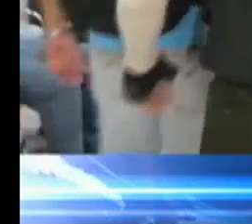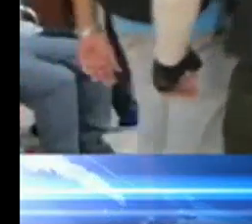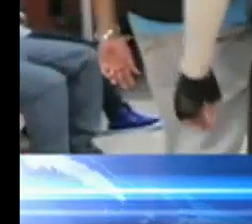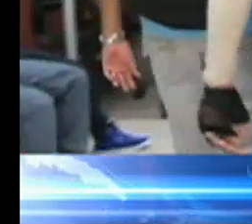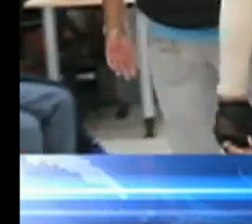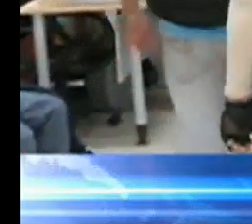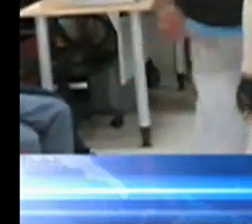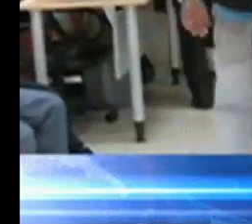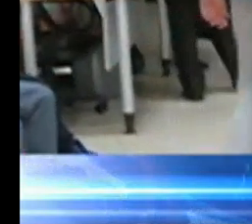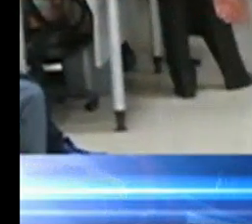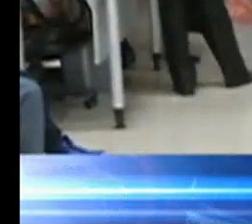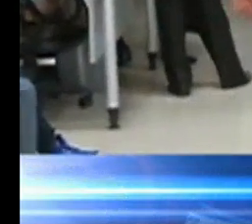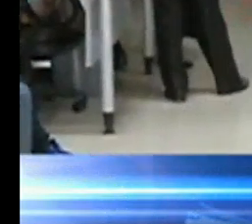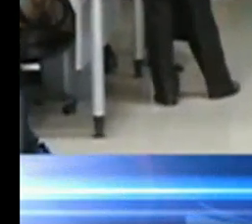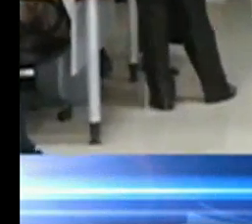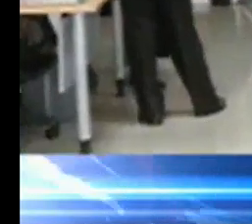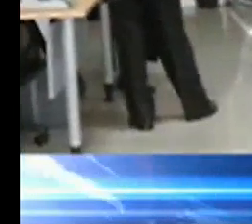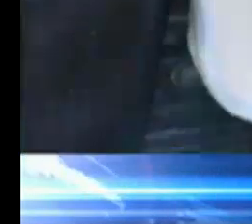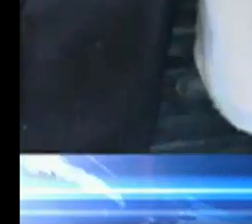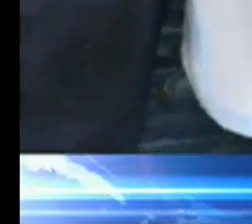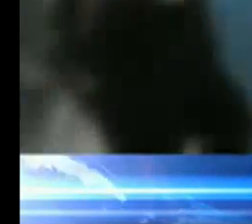denunció el hecho.